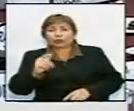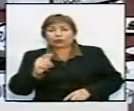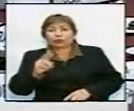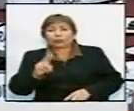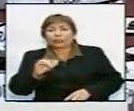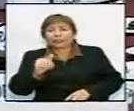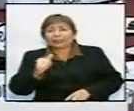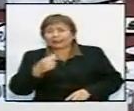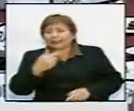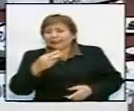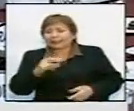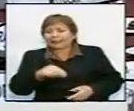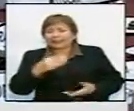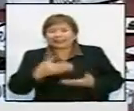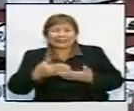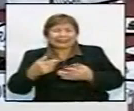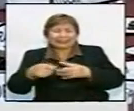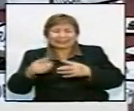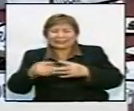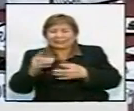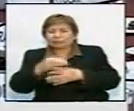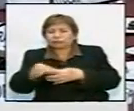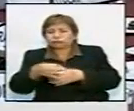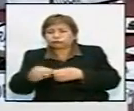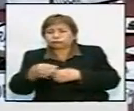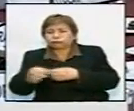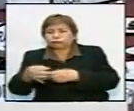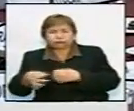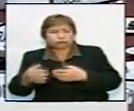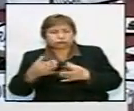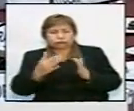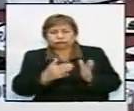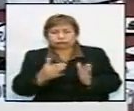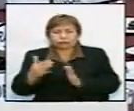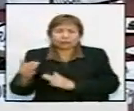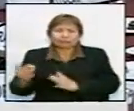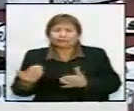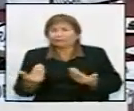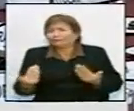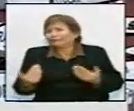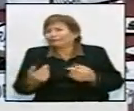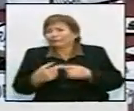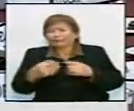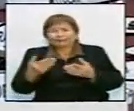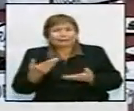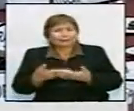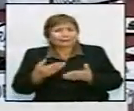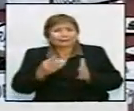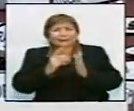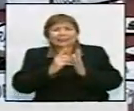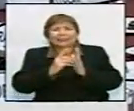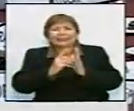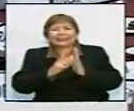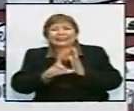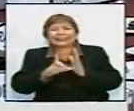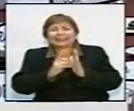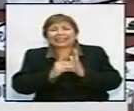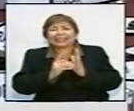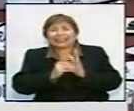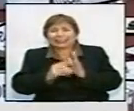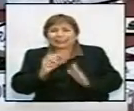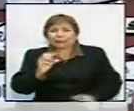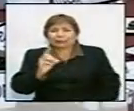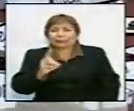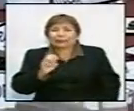creado N distritos, N provincias. Entonces, declarativos, son declarativos.